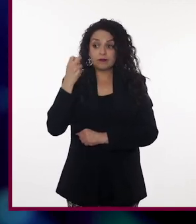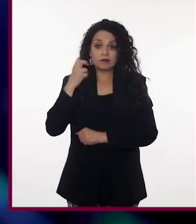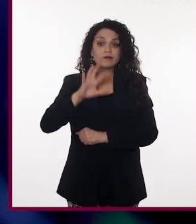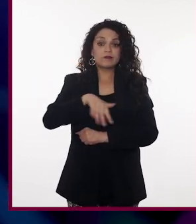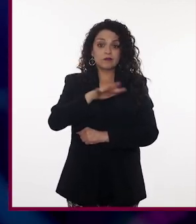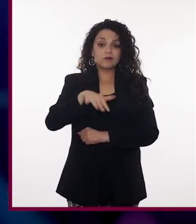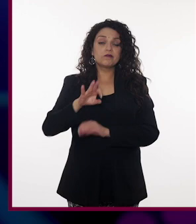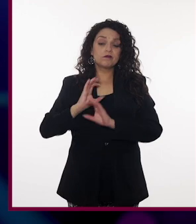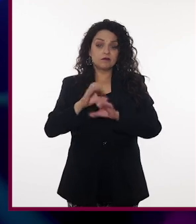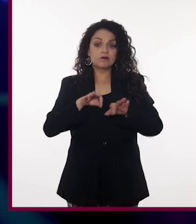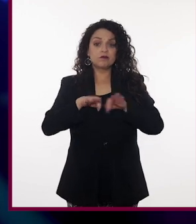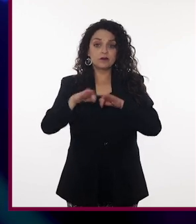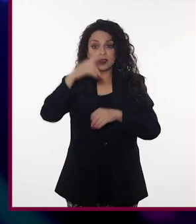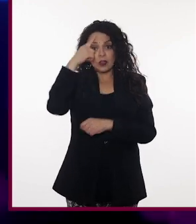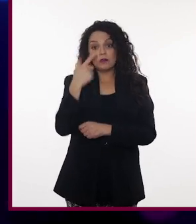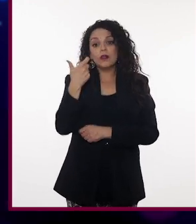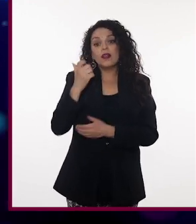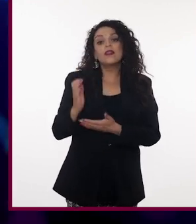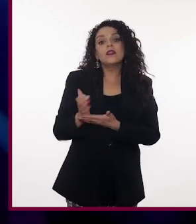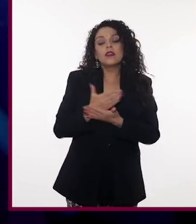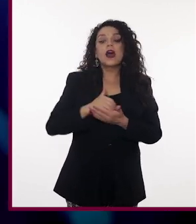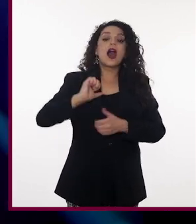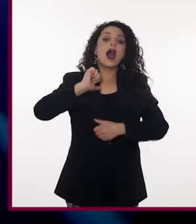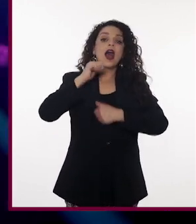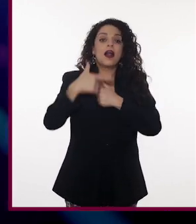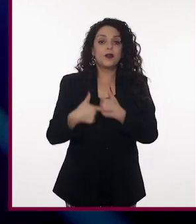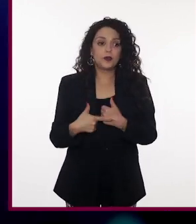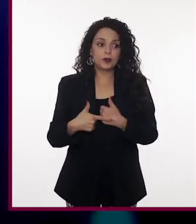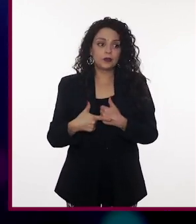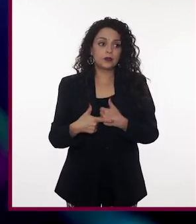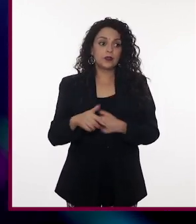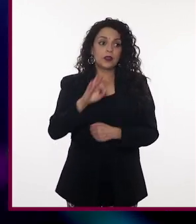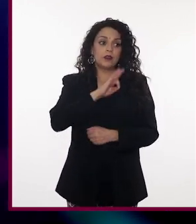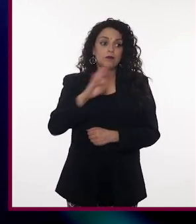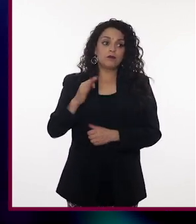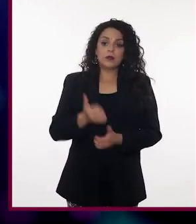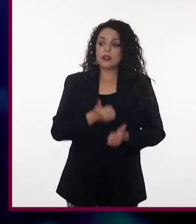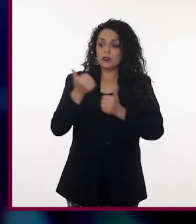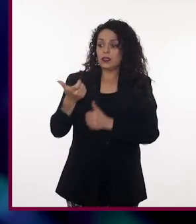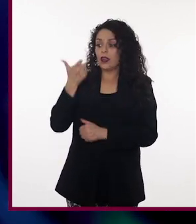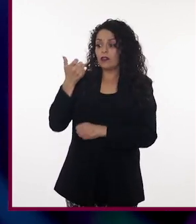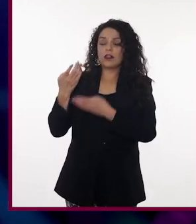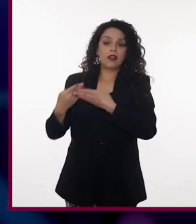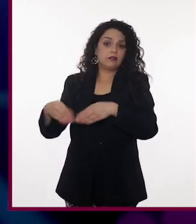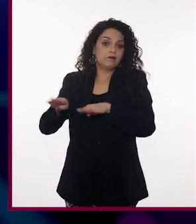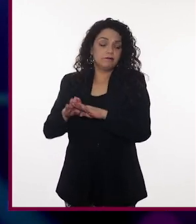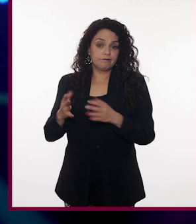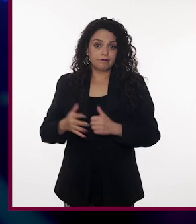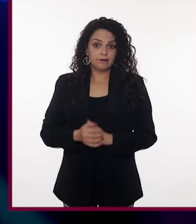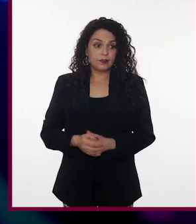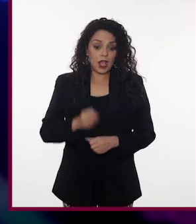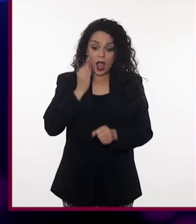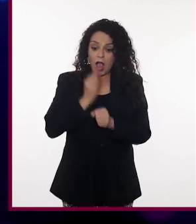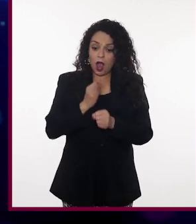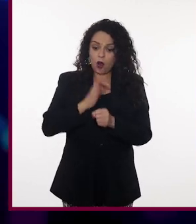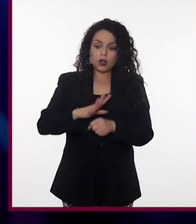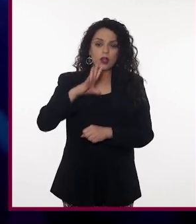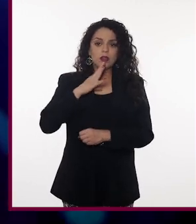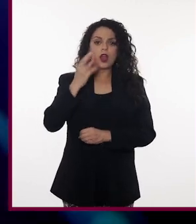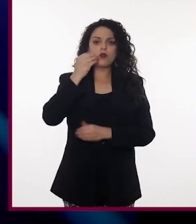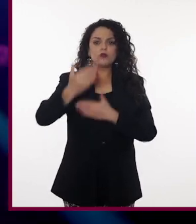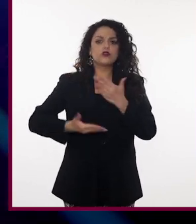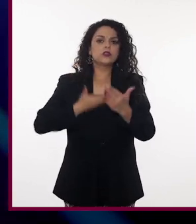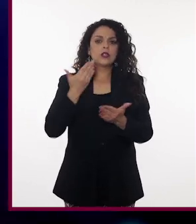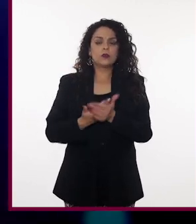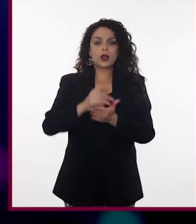tipo de empleos para generar ingresos y poder mantener a sus familias. En este momento hay propuestas de